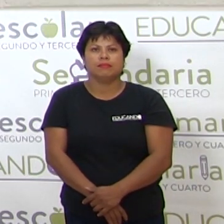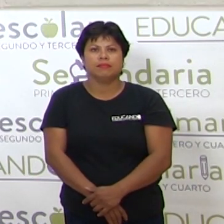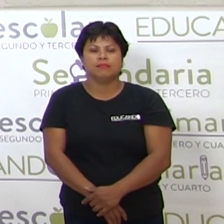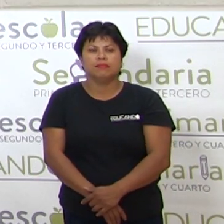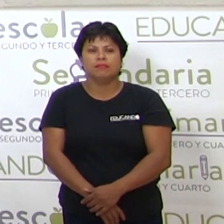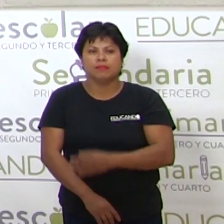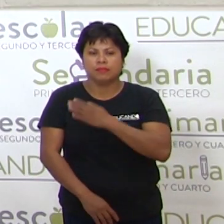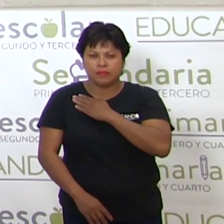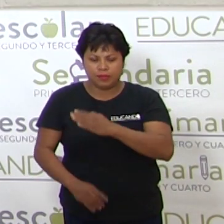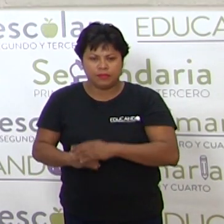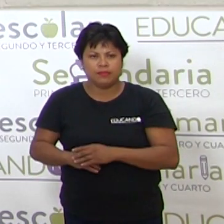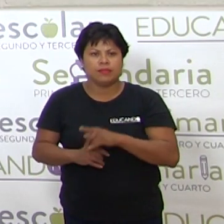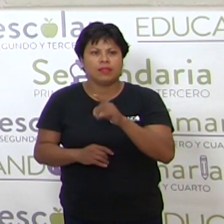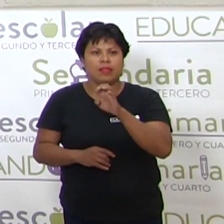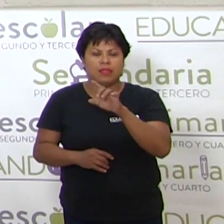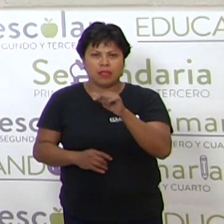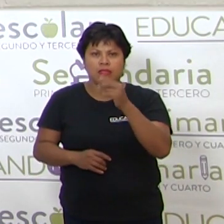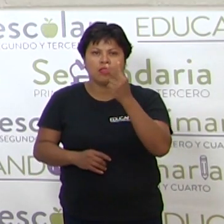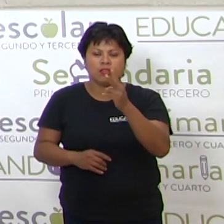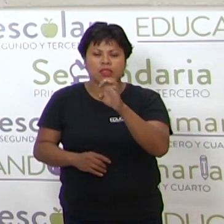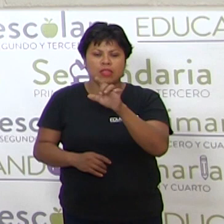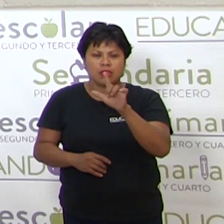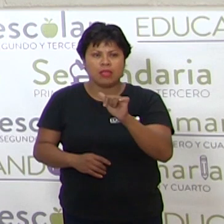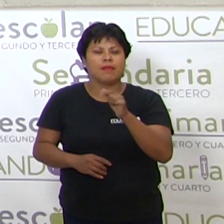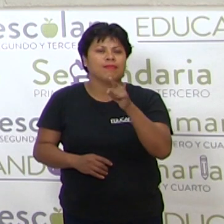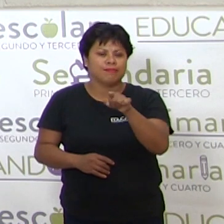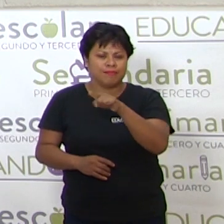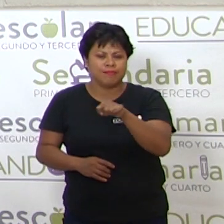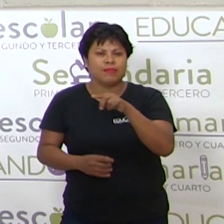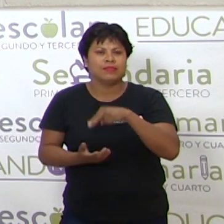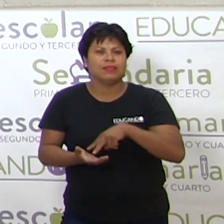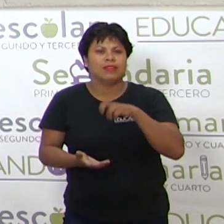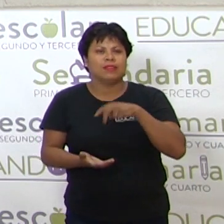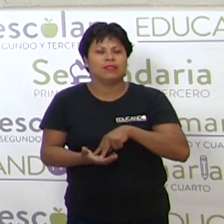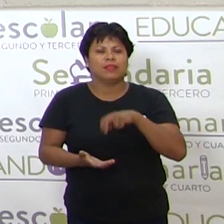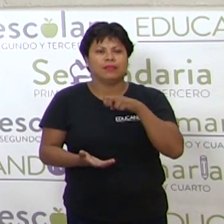ya pusimos ella y ella dos para ella ella salta